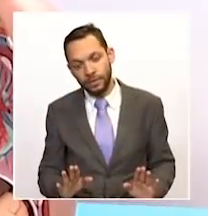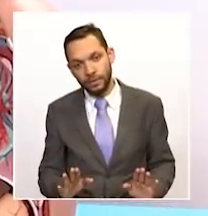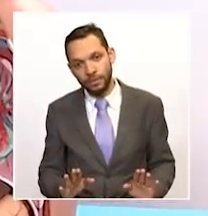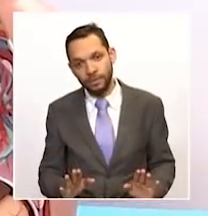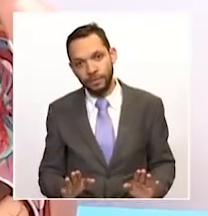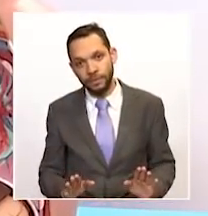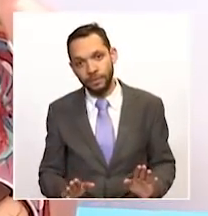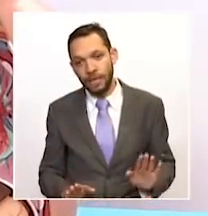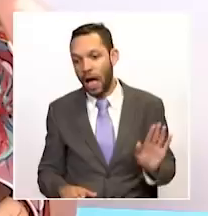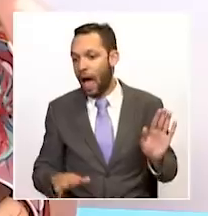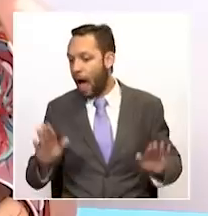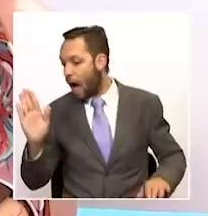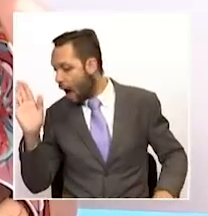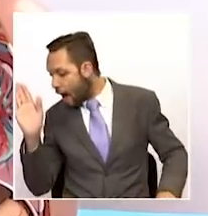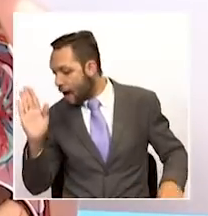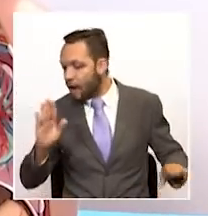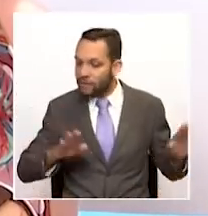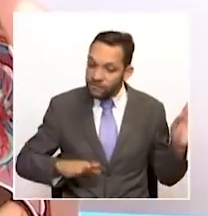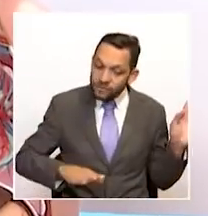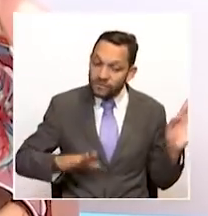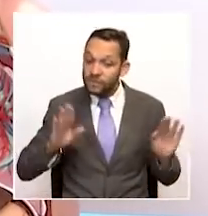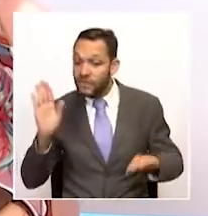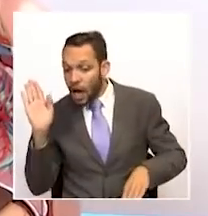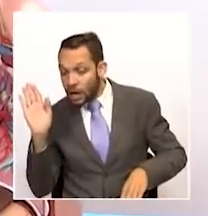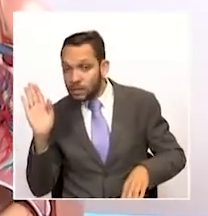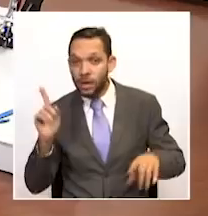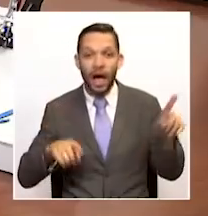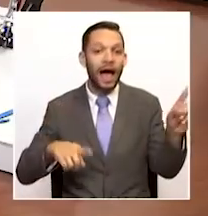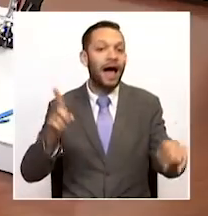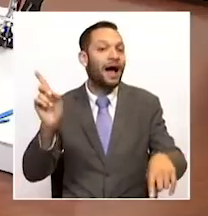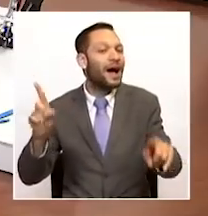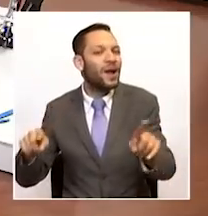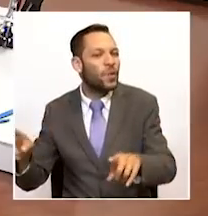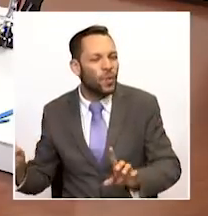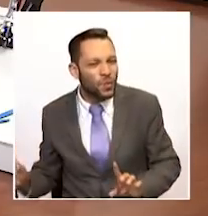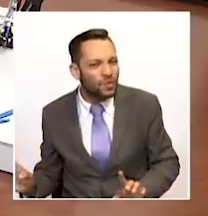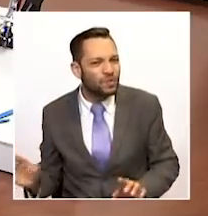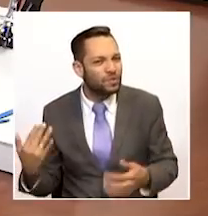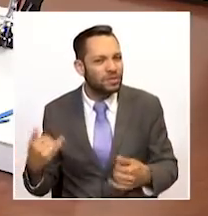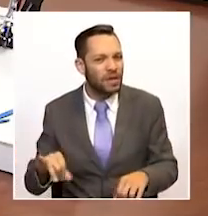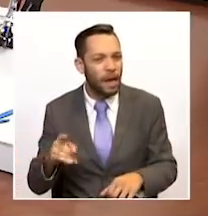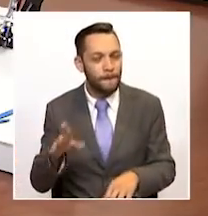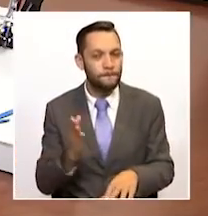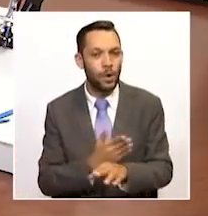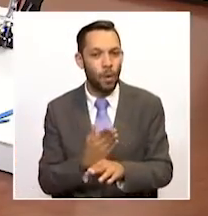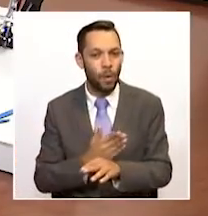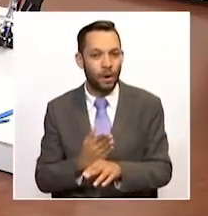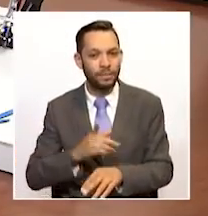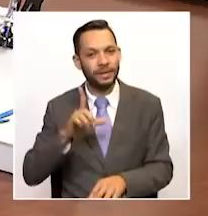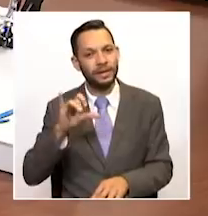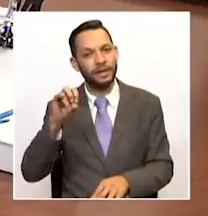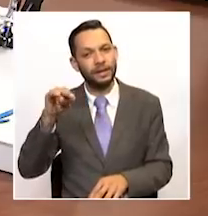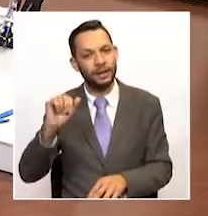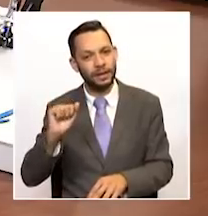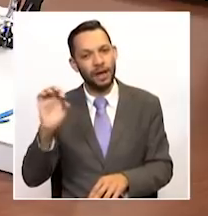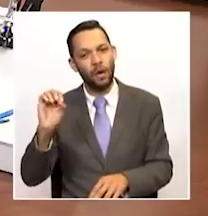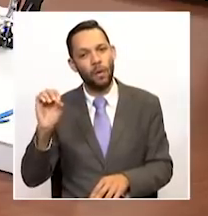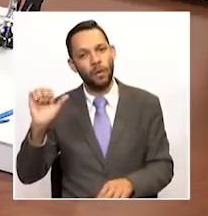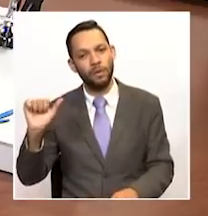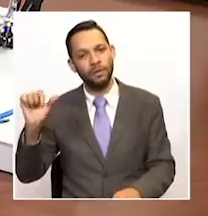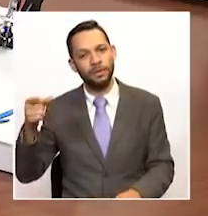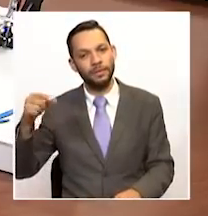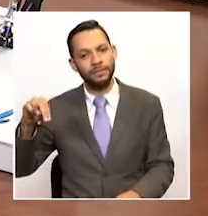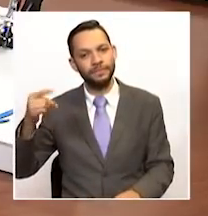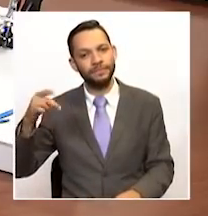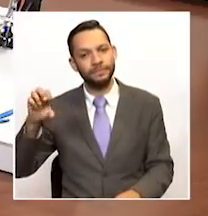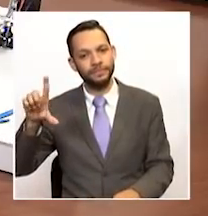vez en cuando cuántas personas están haciendo el problema que hizo lina o que hizo angela y tienen el problema